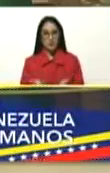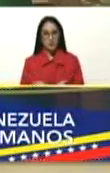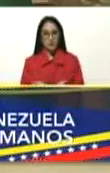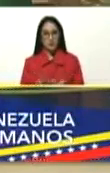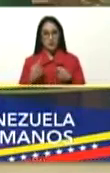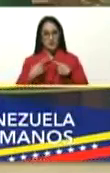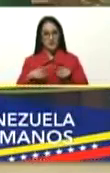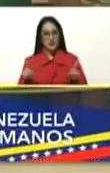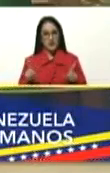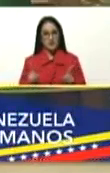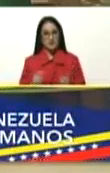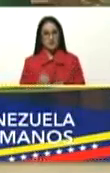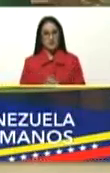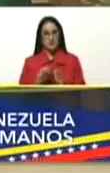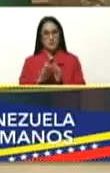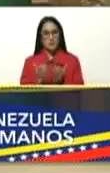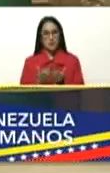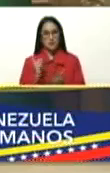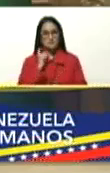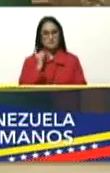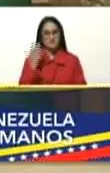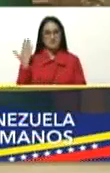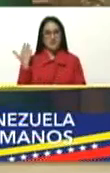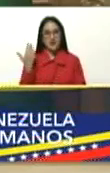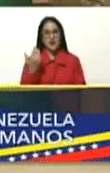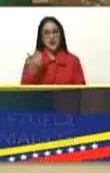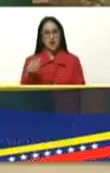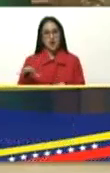muy distinto al mundo del viejo colonialismo,